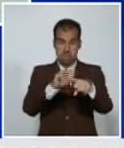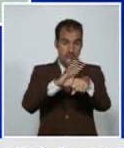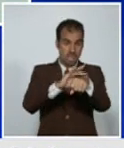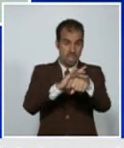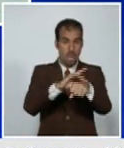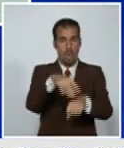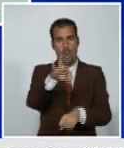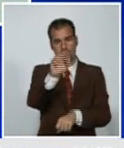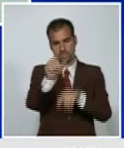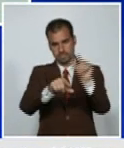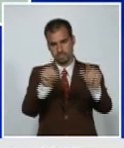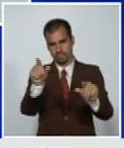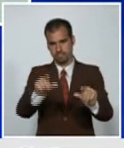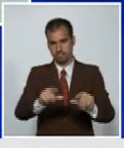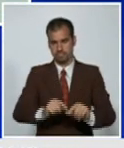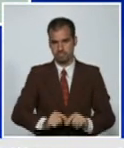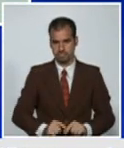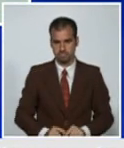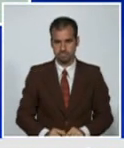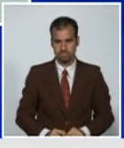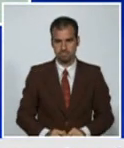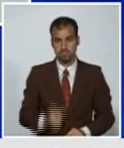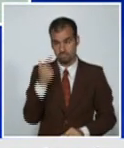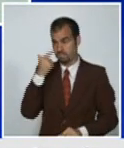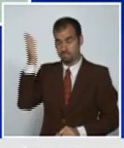autóctonos. Como ven, cifras